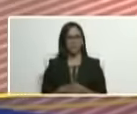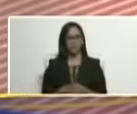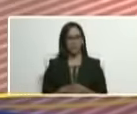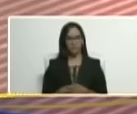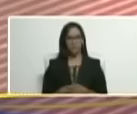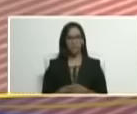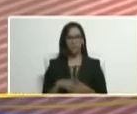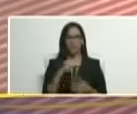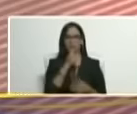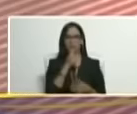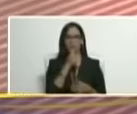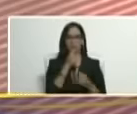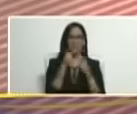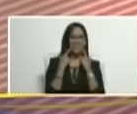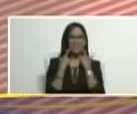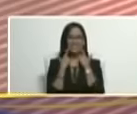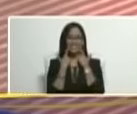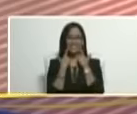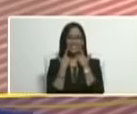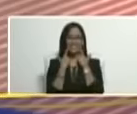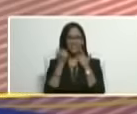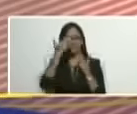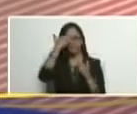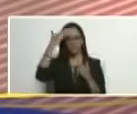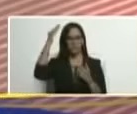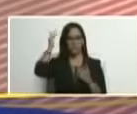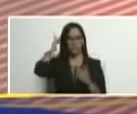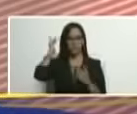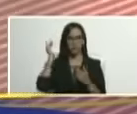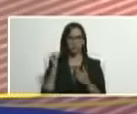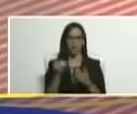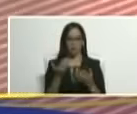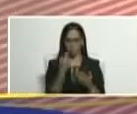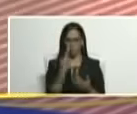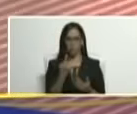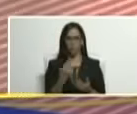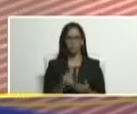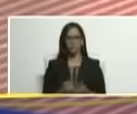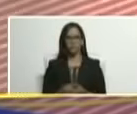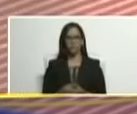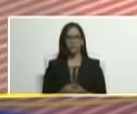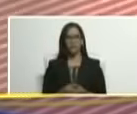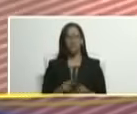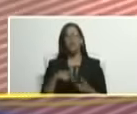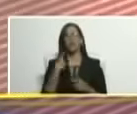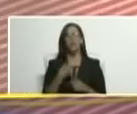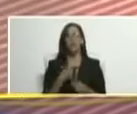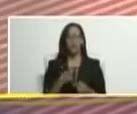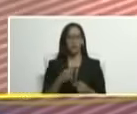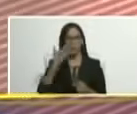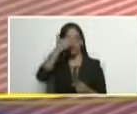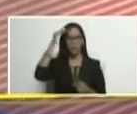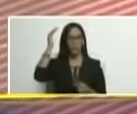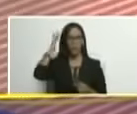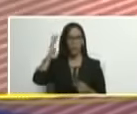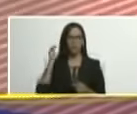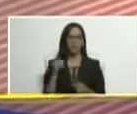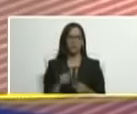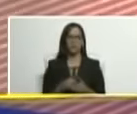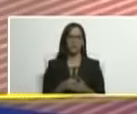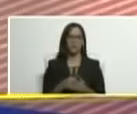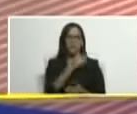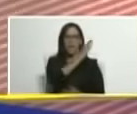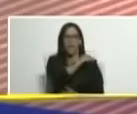de quien le ponía una sonrisa al frente a uno y luego le clavaba la puñalada en la espalda,